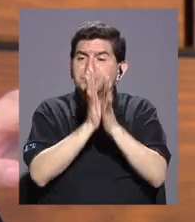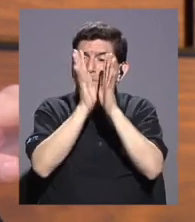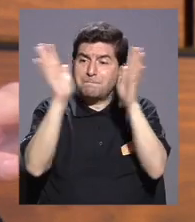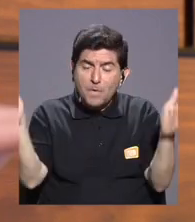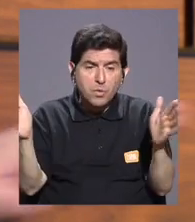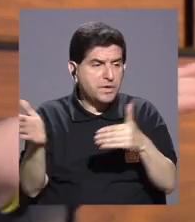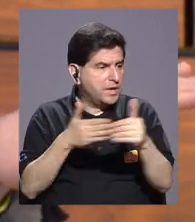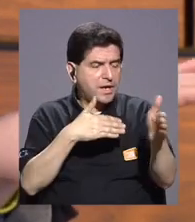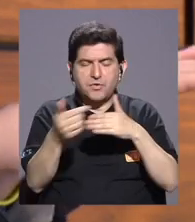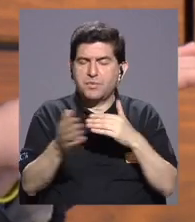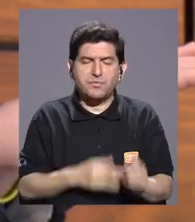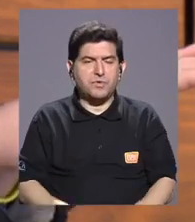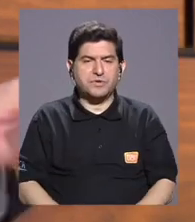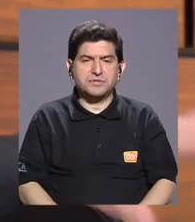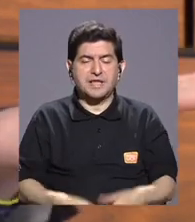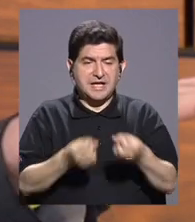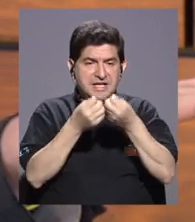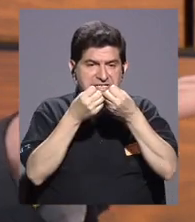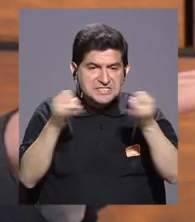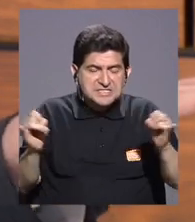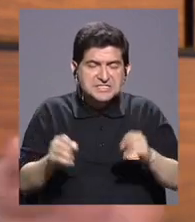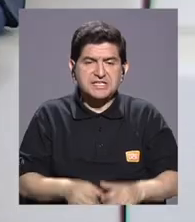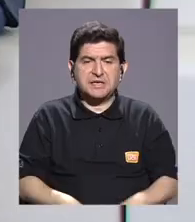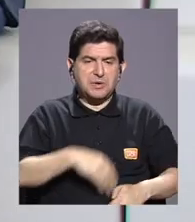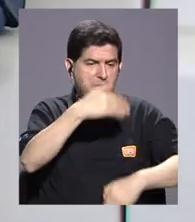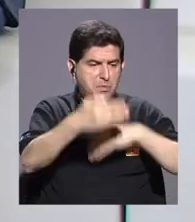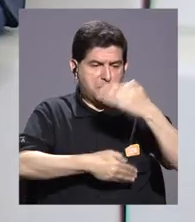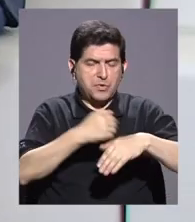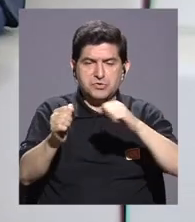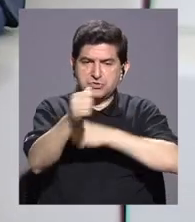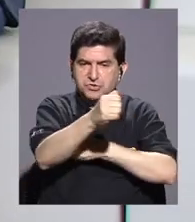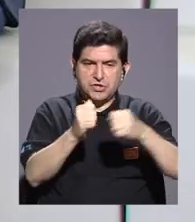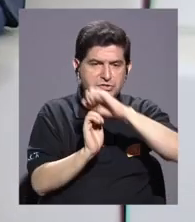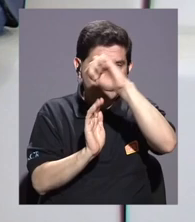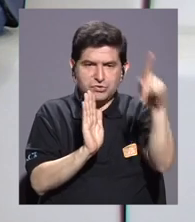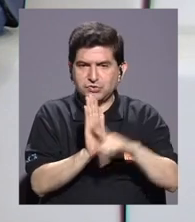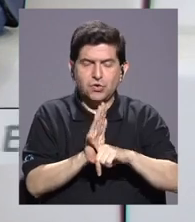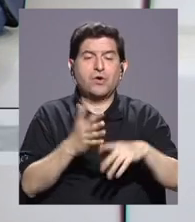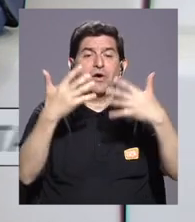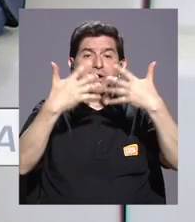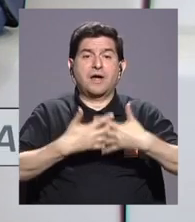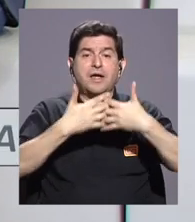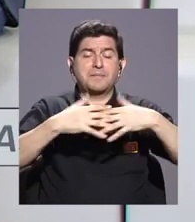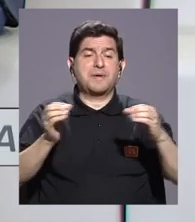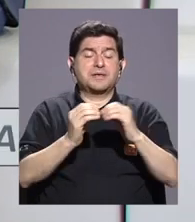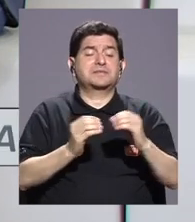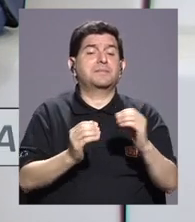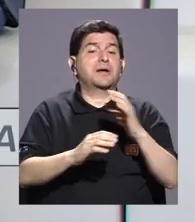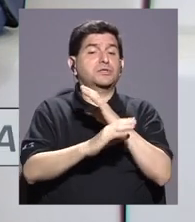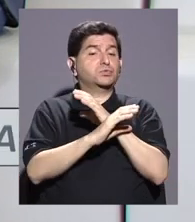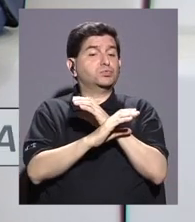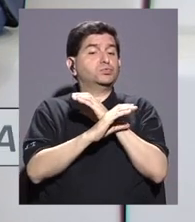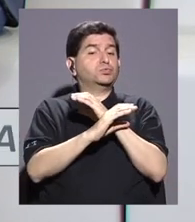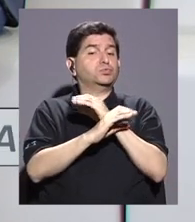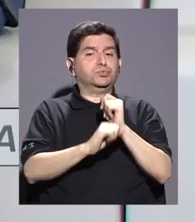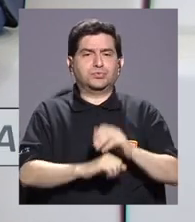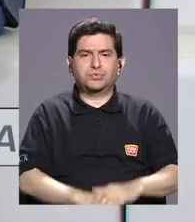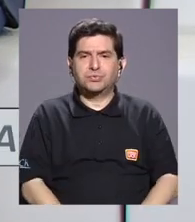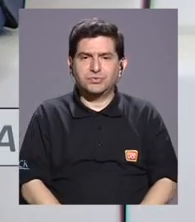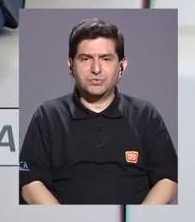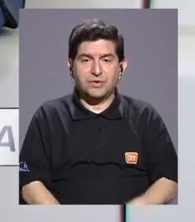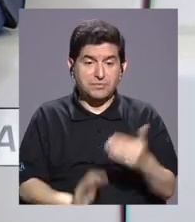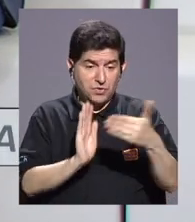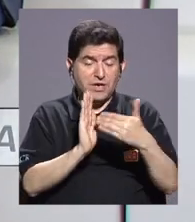ser pública, aunque no haya salacuartazos, sin necesidad de salacuartazos, esas empresas, creo yo, serán mucho más cuidadosas